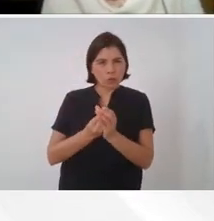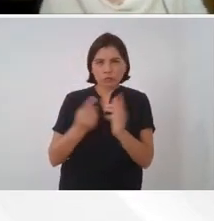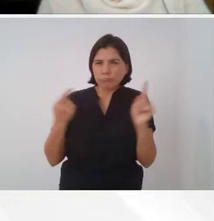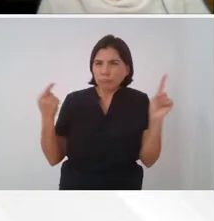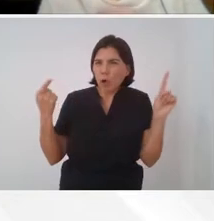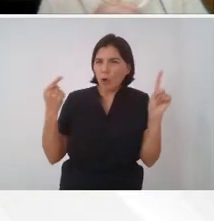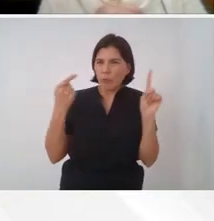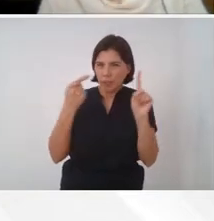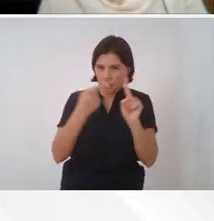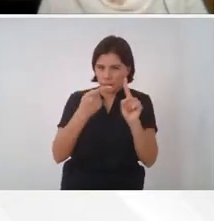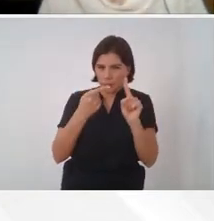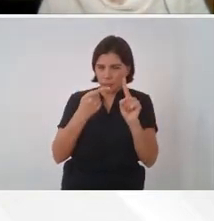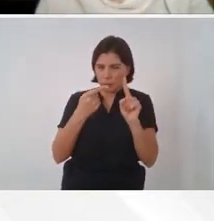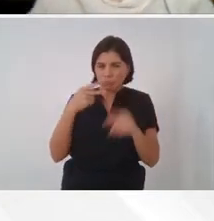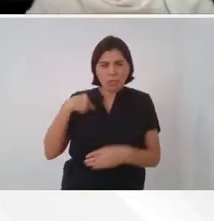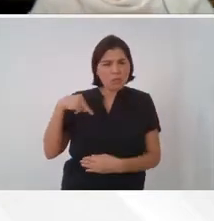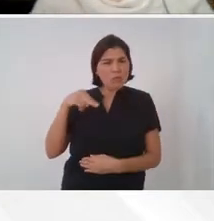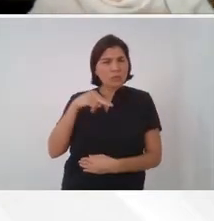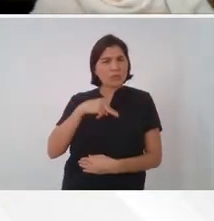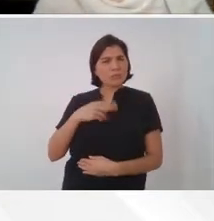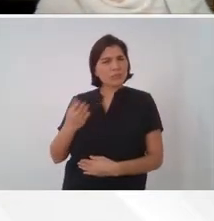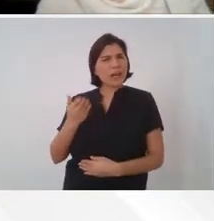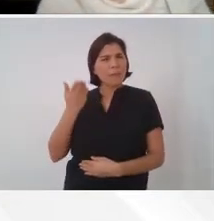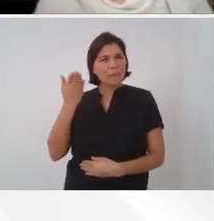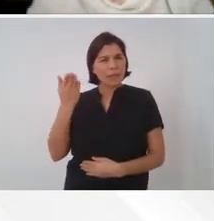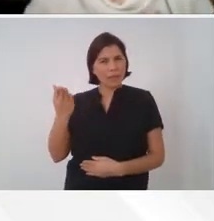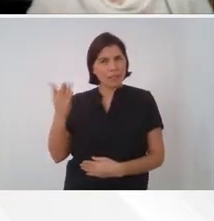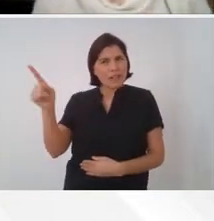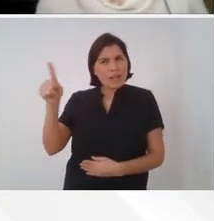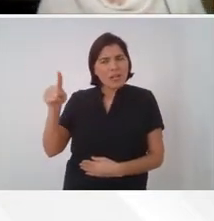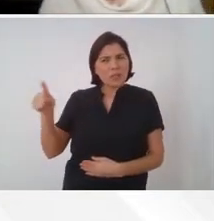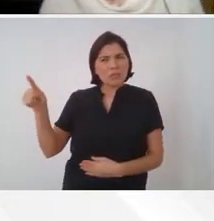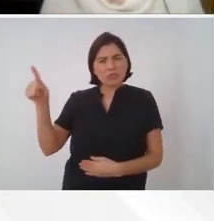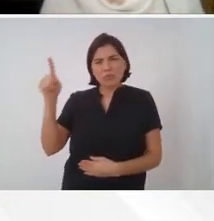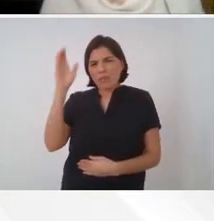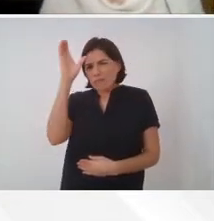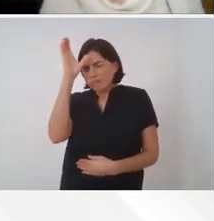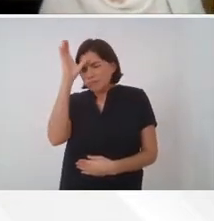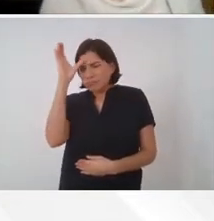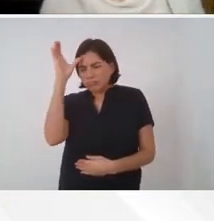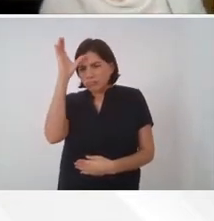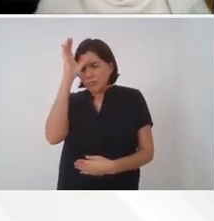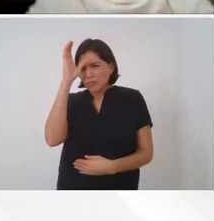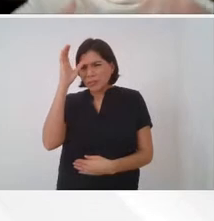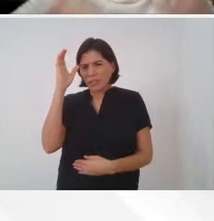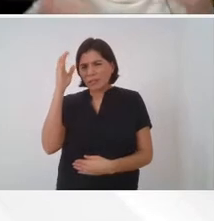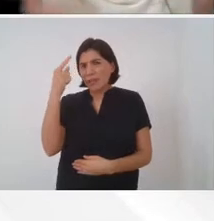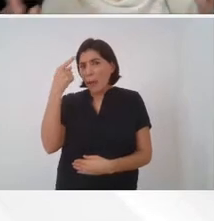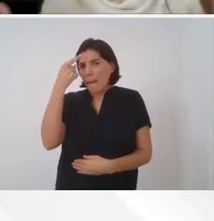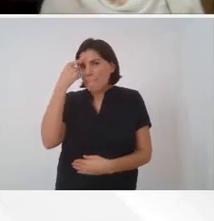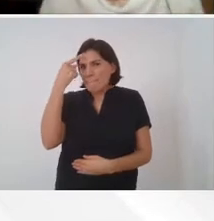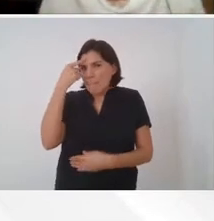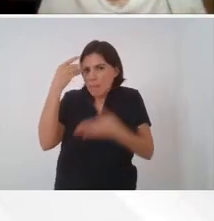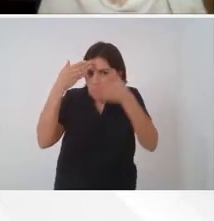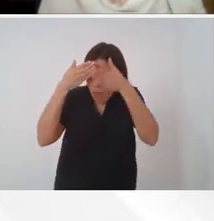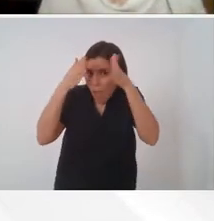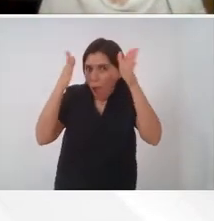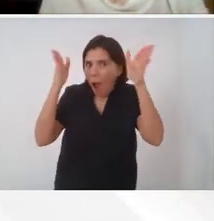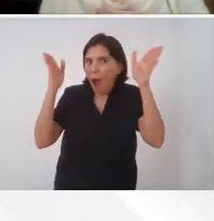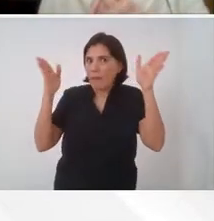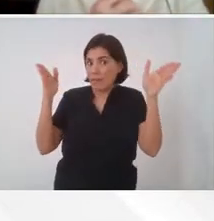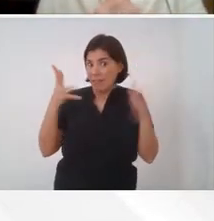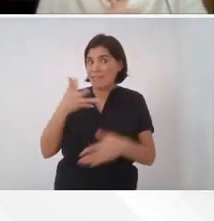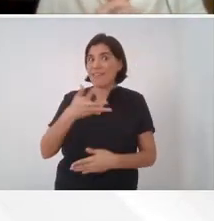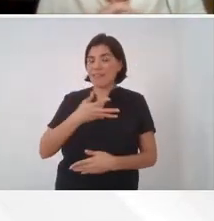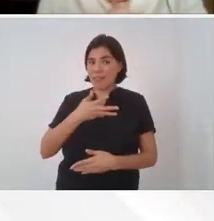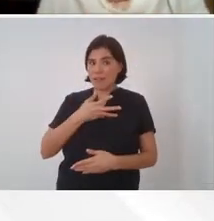pedir que conscientemente traten de mantener una mente abierta, ¿sí?, un corazón abierto